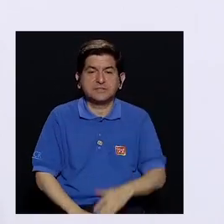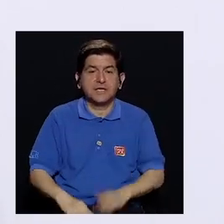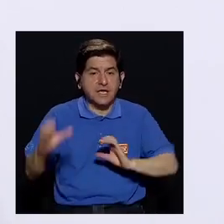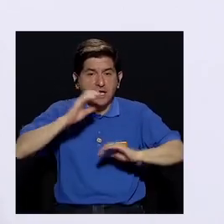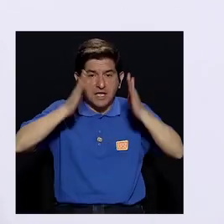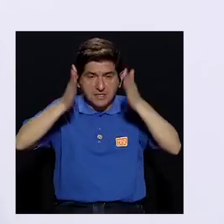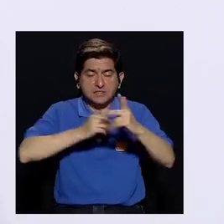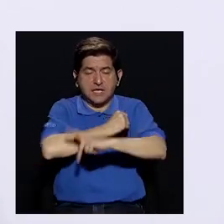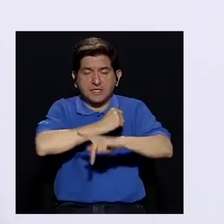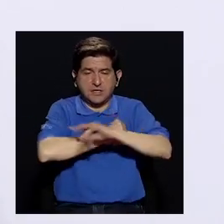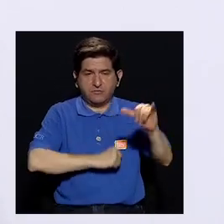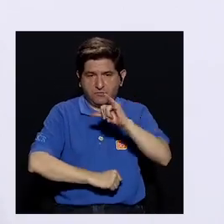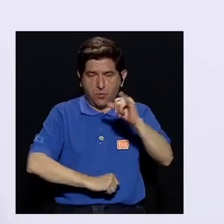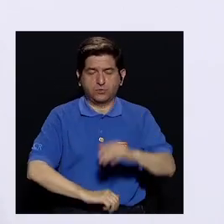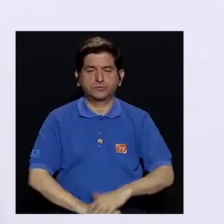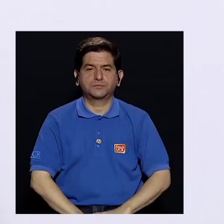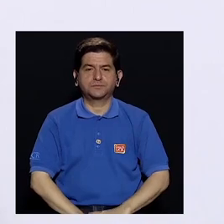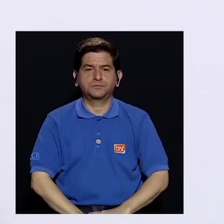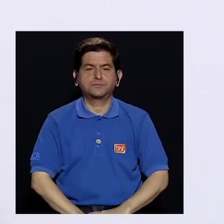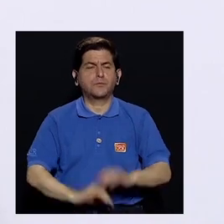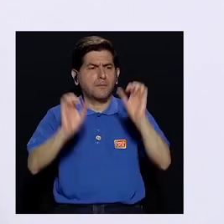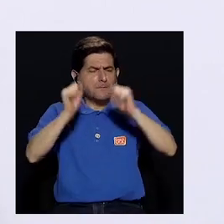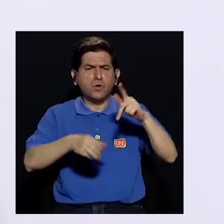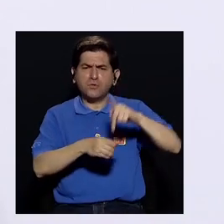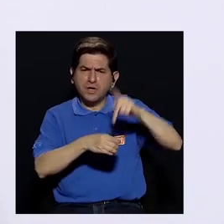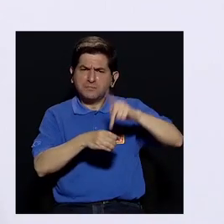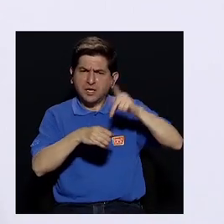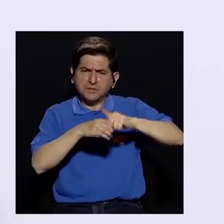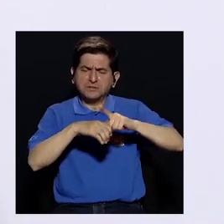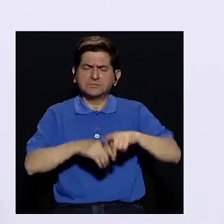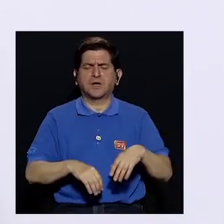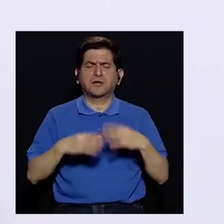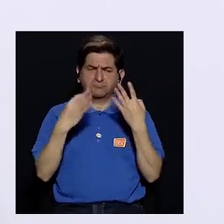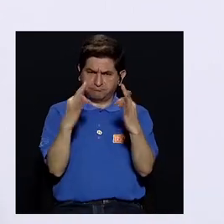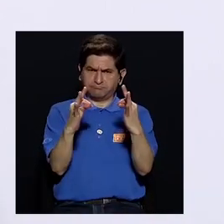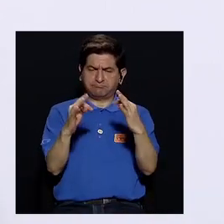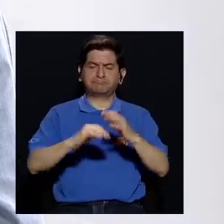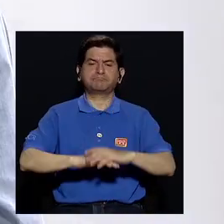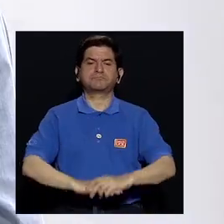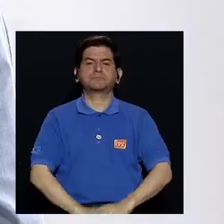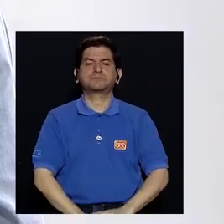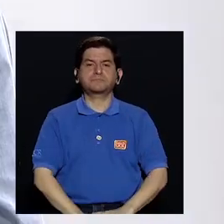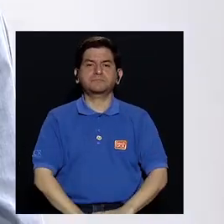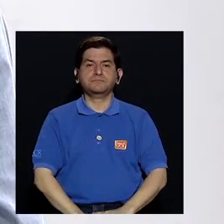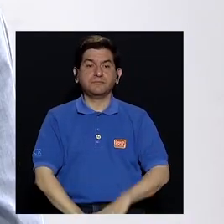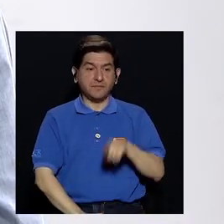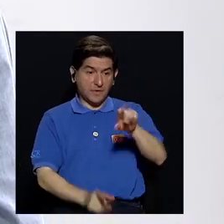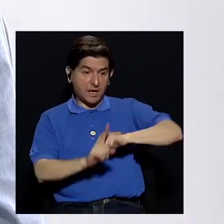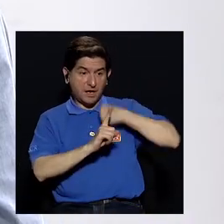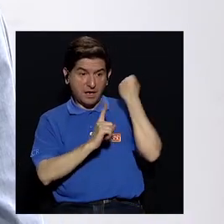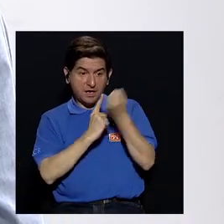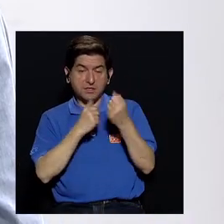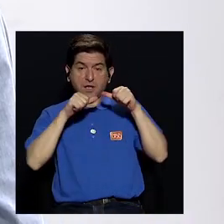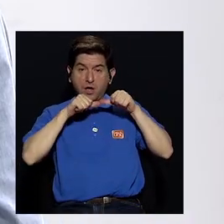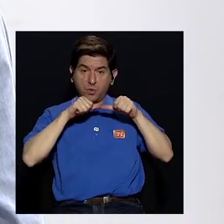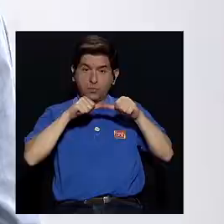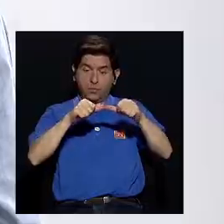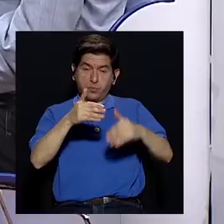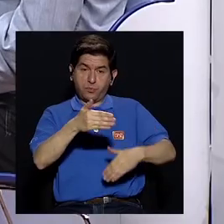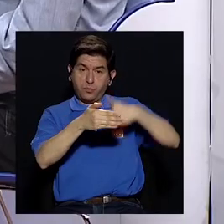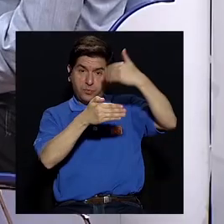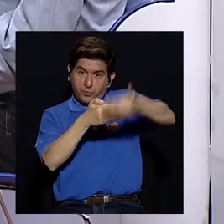expresar la opiniòn de ese país y de la de los científicos de ese país y que puedan participar en